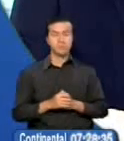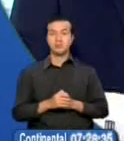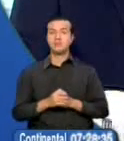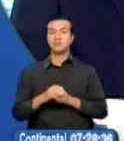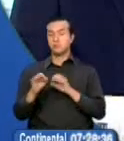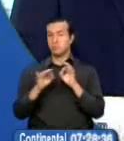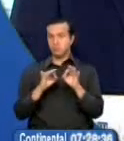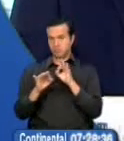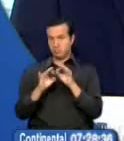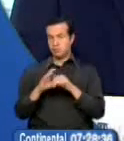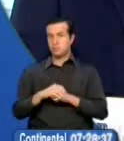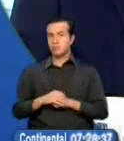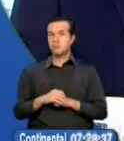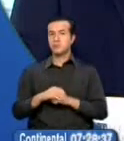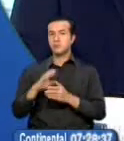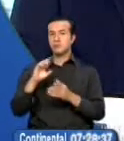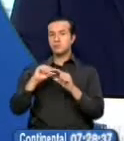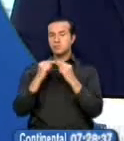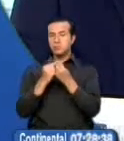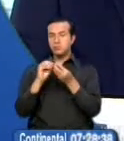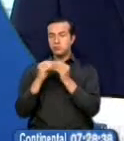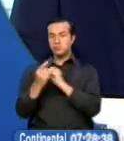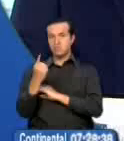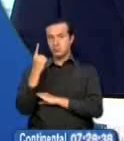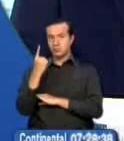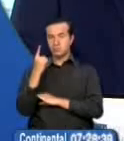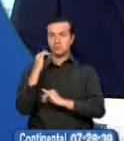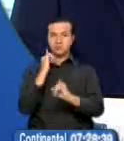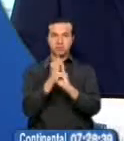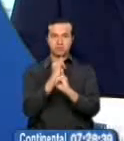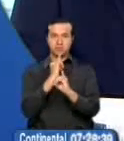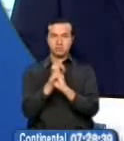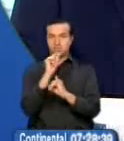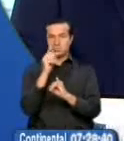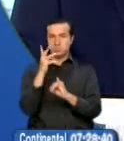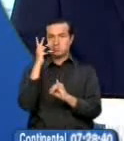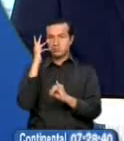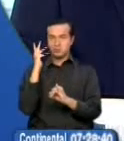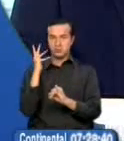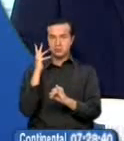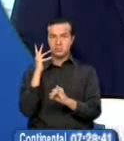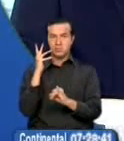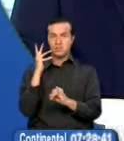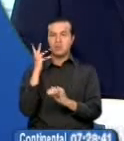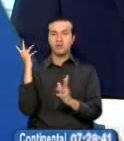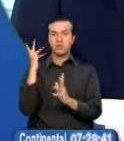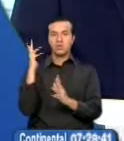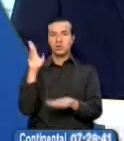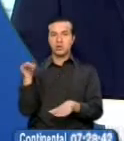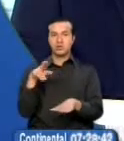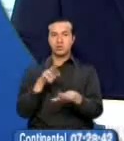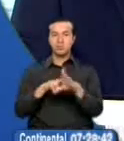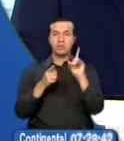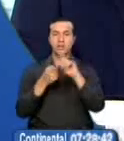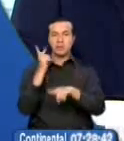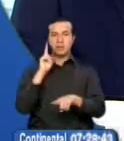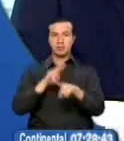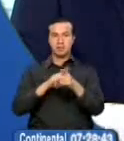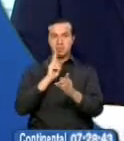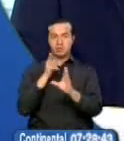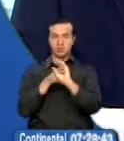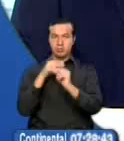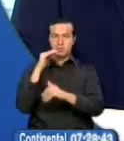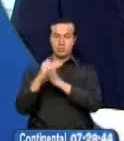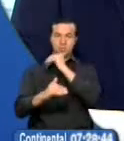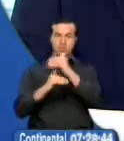hacer una aclaración. Centro Democrático como tal es una institución que hace pocos meses tuvo personería jurídica nacional y es la primera vez que participa en un